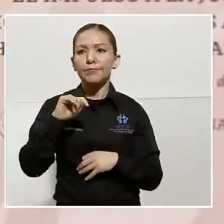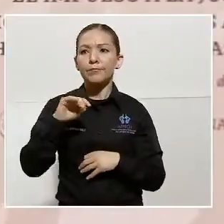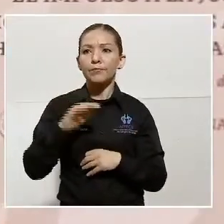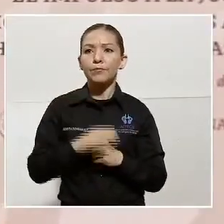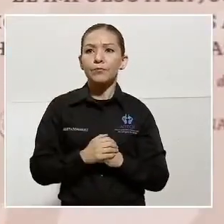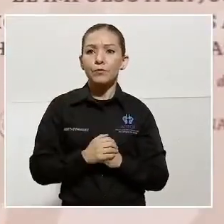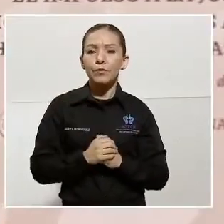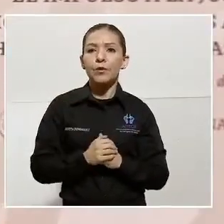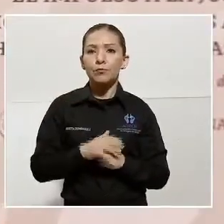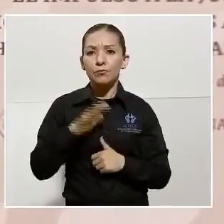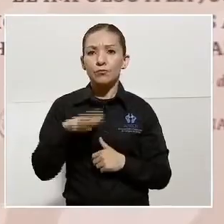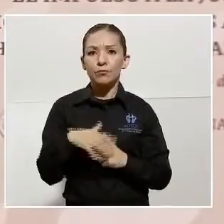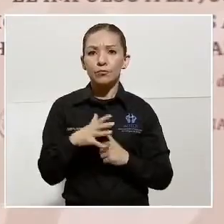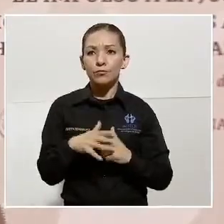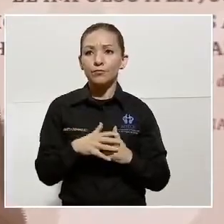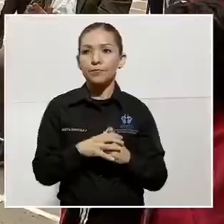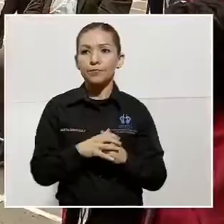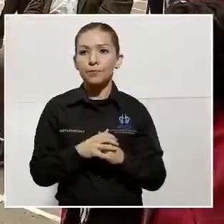de larga data.